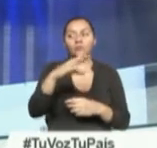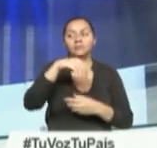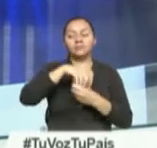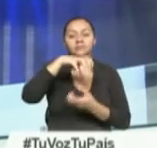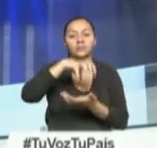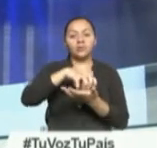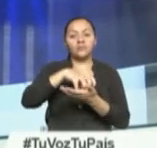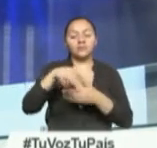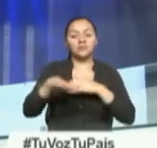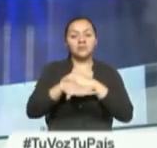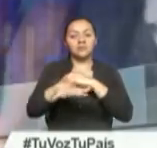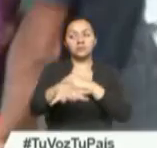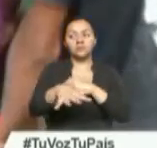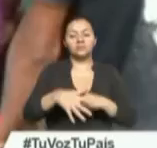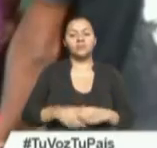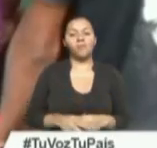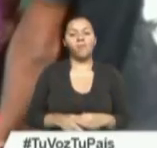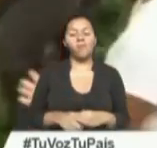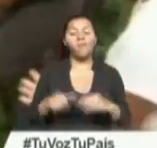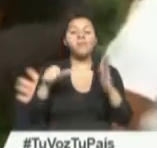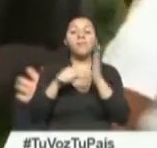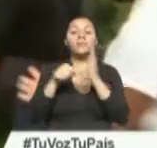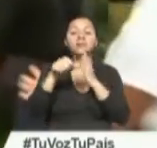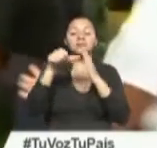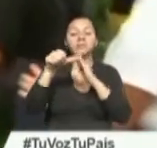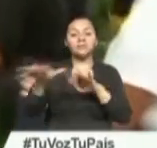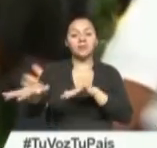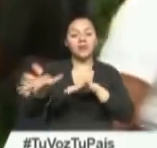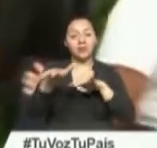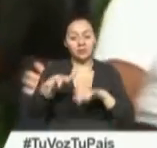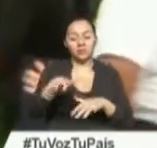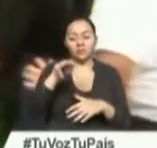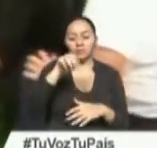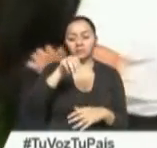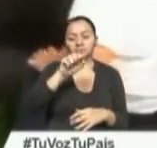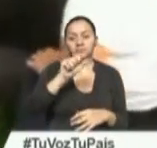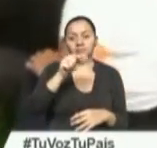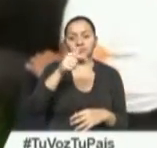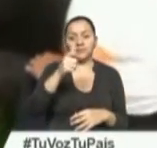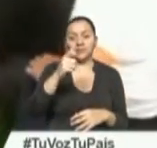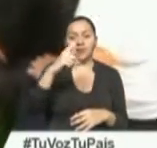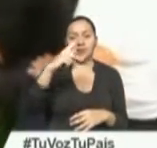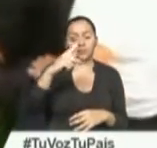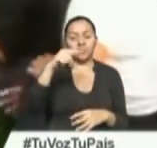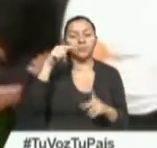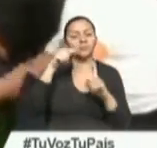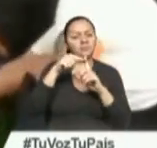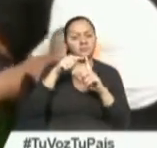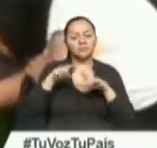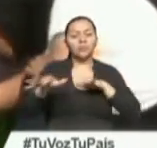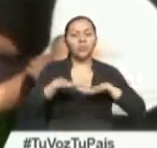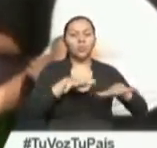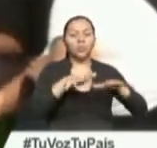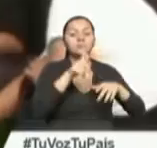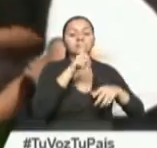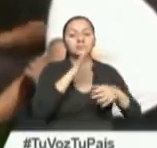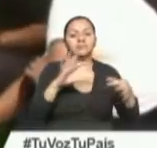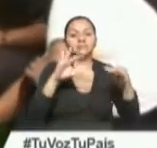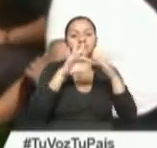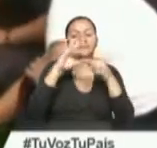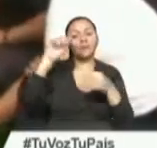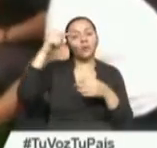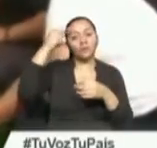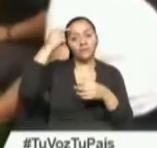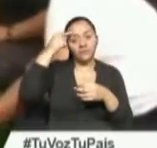provincia de Los Ríos. El Ministerio de Agricultura, Ganadería, Acuacultura y Pesca MAGAP, en coordinación con el Gobierno